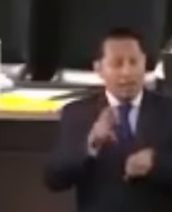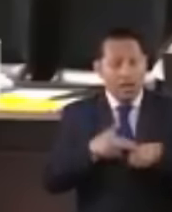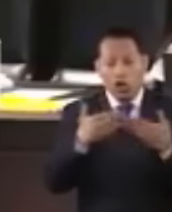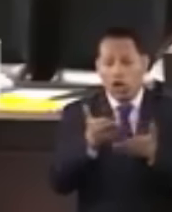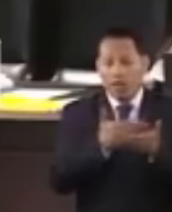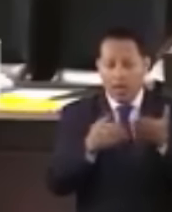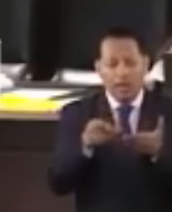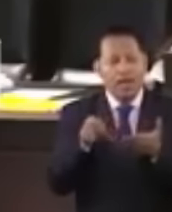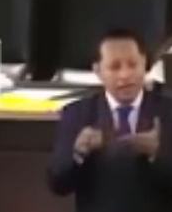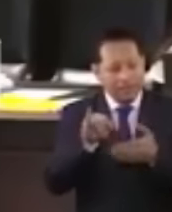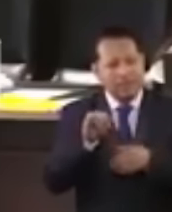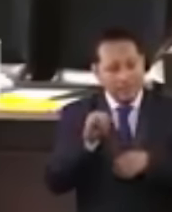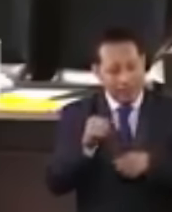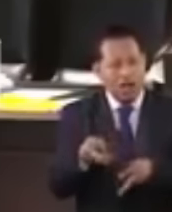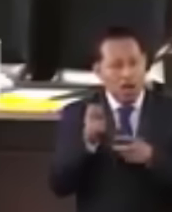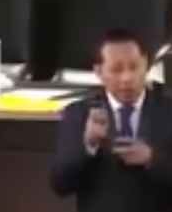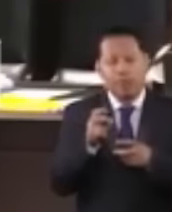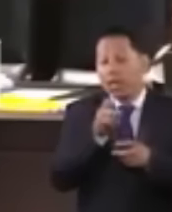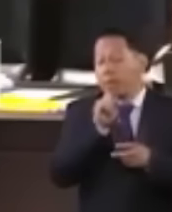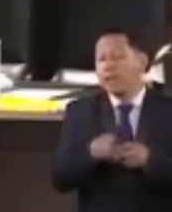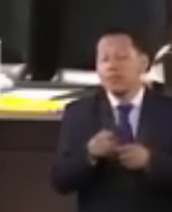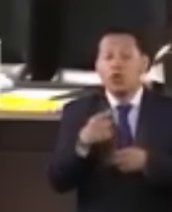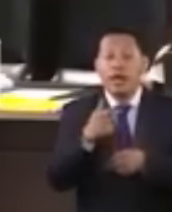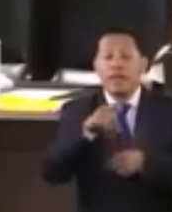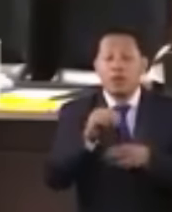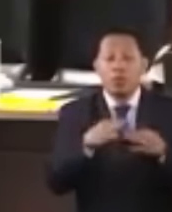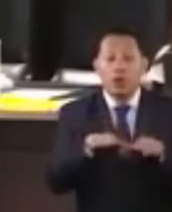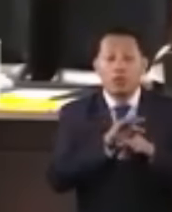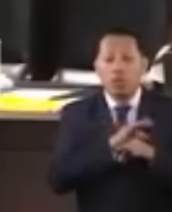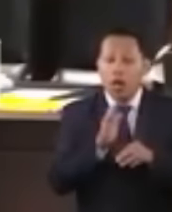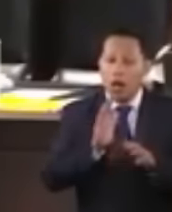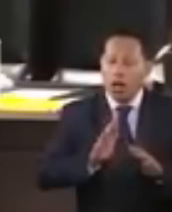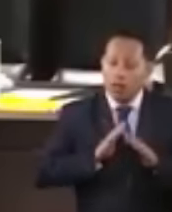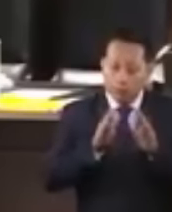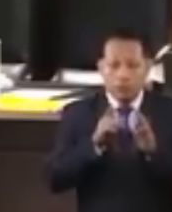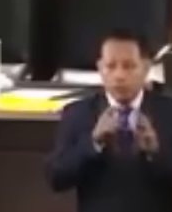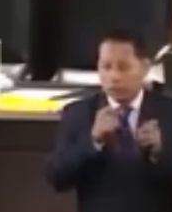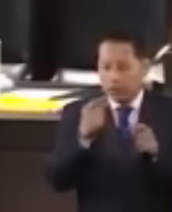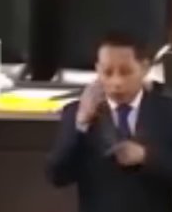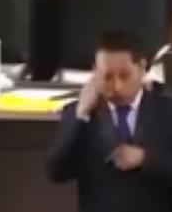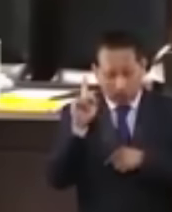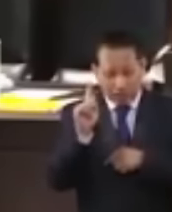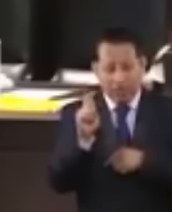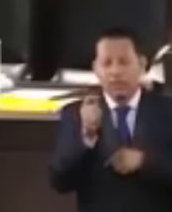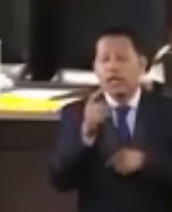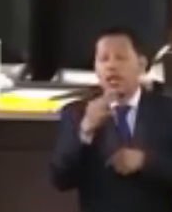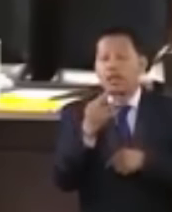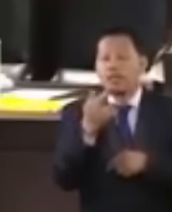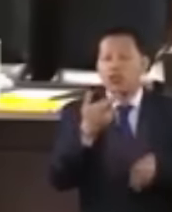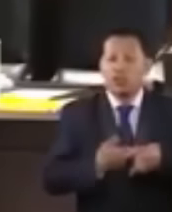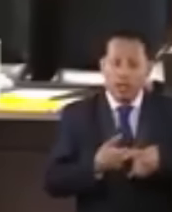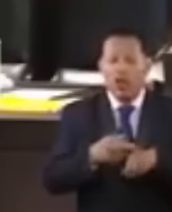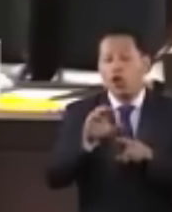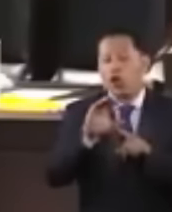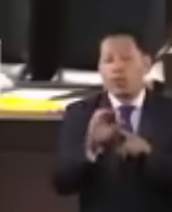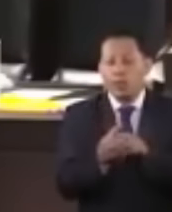neoliberales. Además, un componente de género importantísimo que sorprende que desconocen: las tesoreras de los comités de